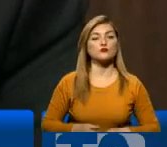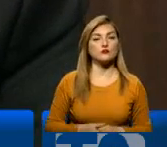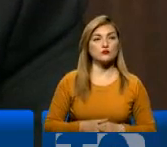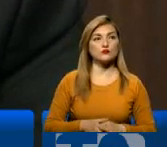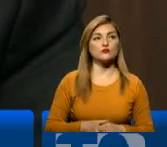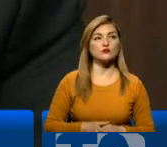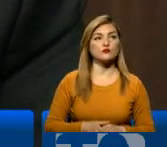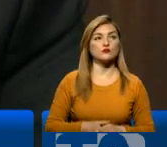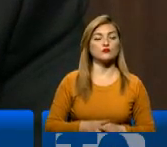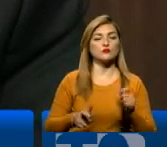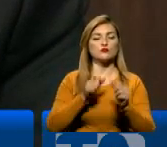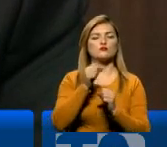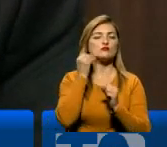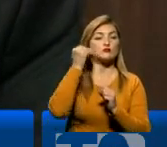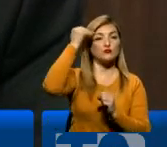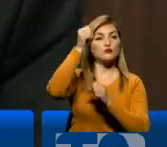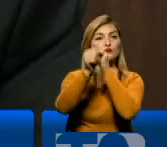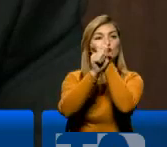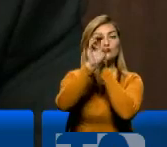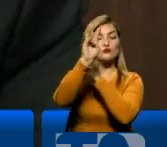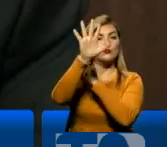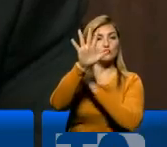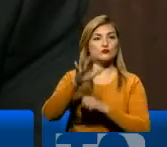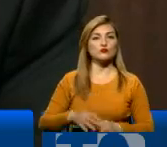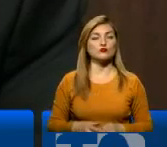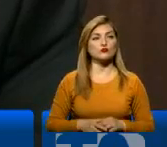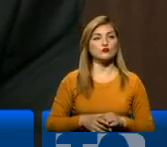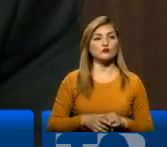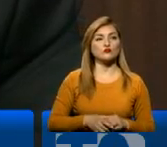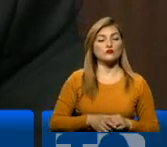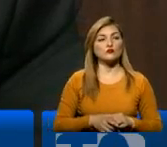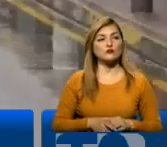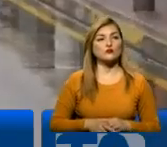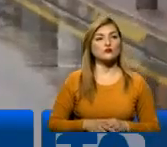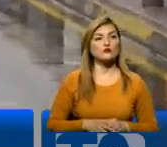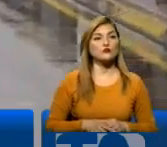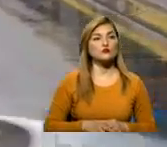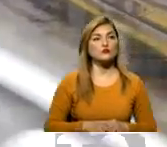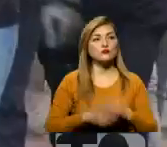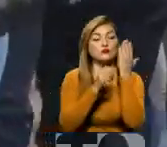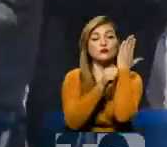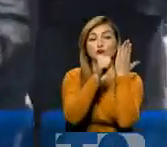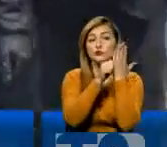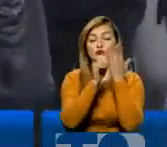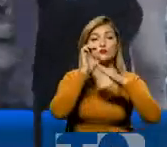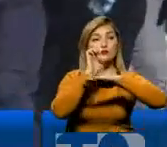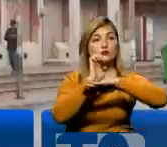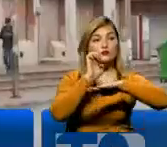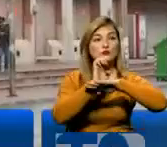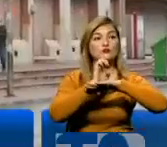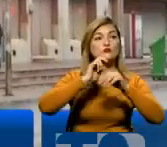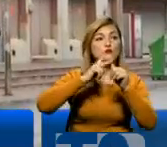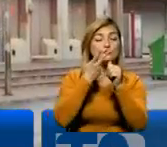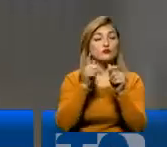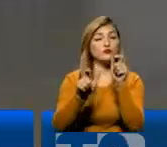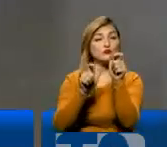gente que tiene más de 65 años de edad. Después podemos hablar un poquito más de áreas estratégicas. Dijo el ministro que en Ecuador una tercera parte